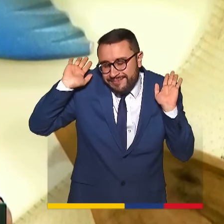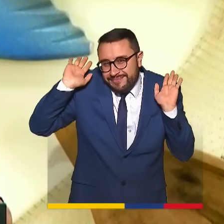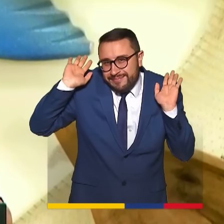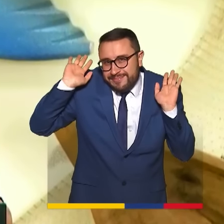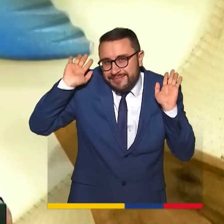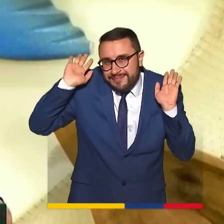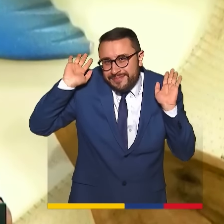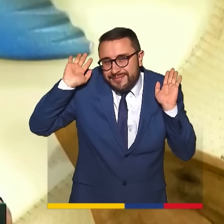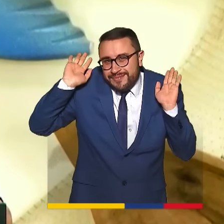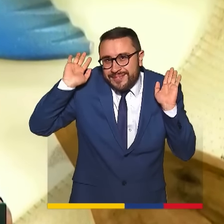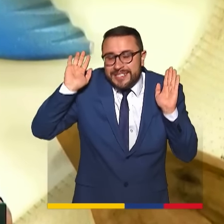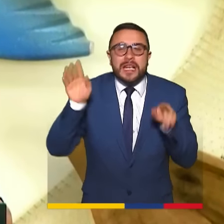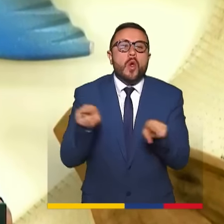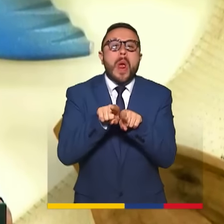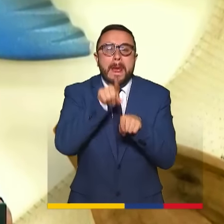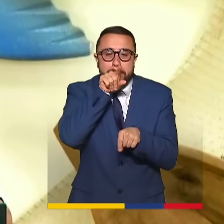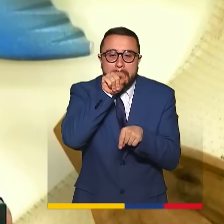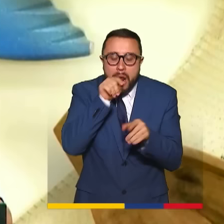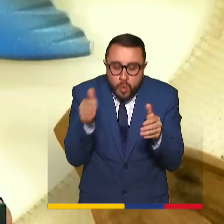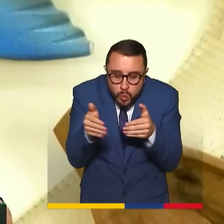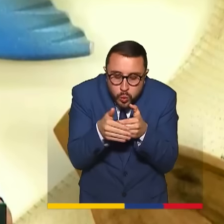del abrir el nido para que vuelen,